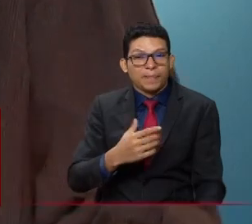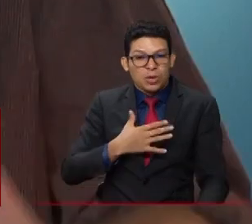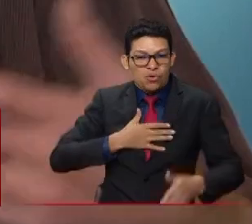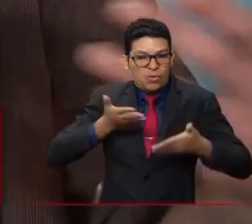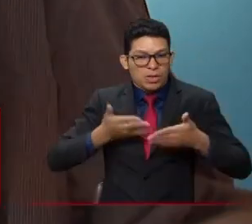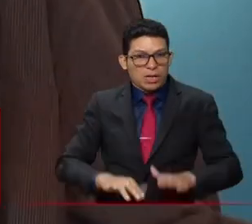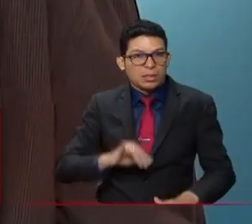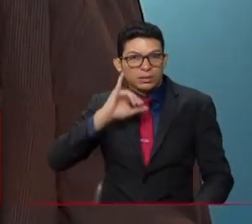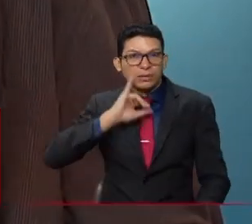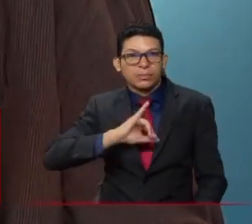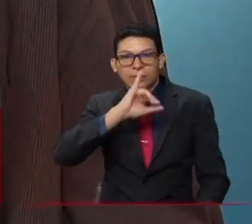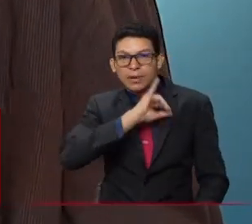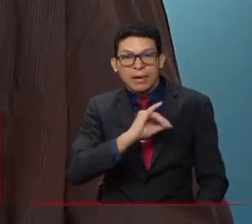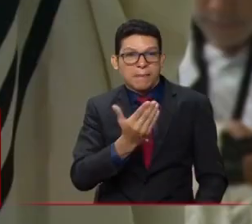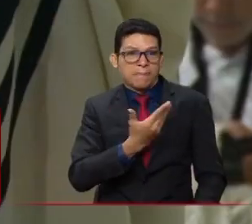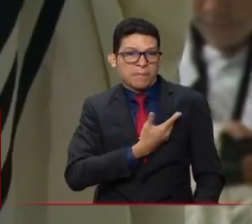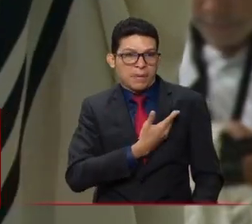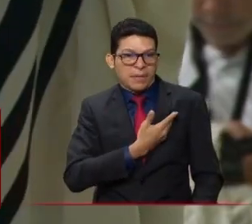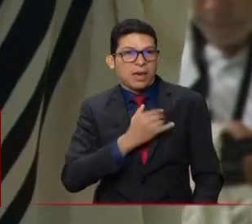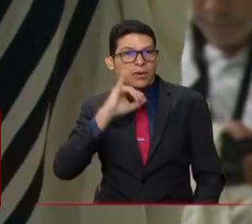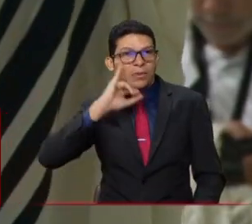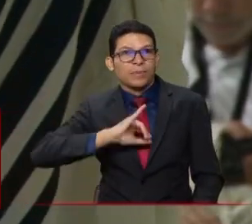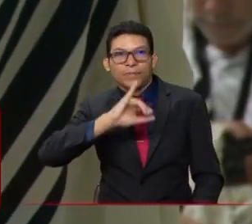nace judío de una mamá judía.